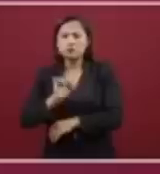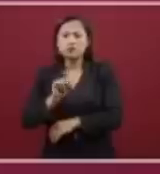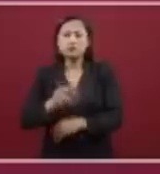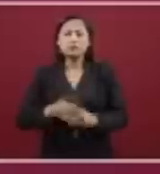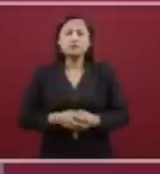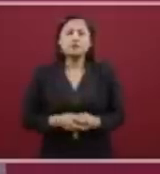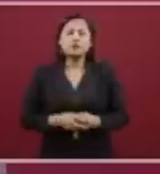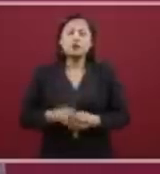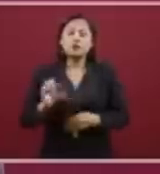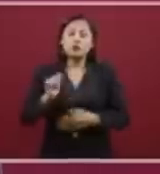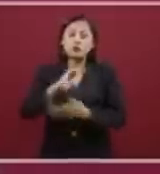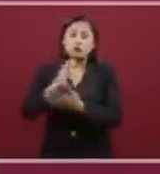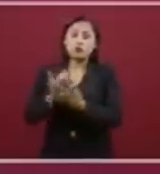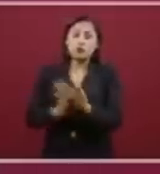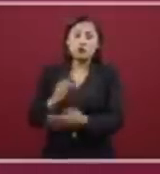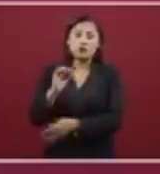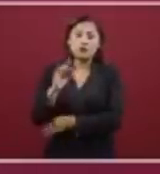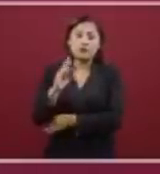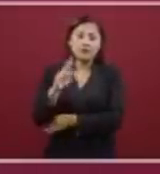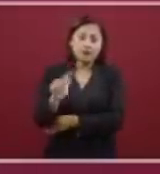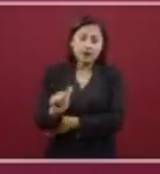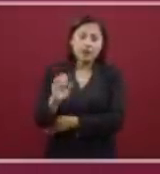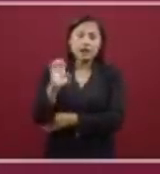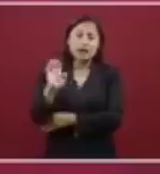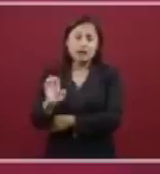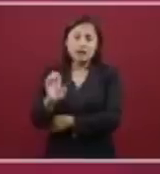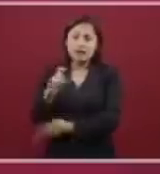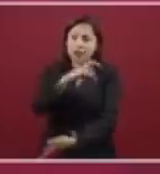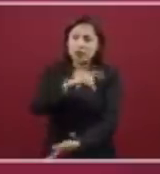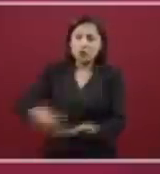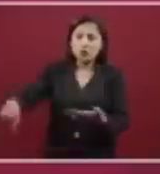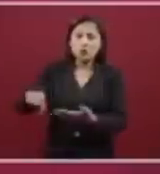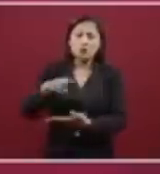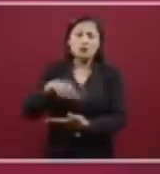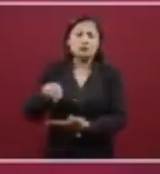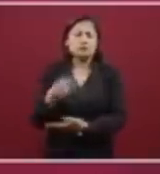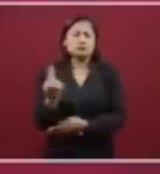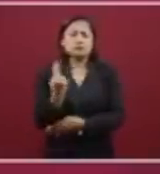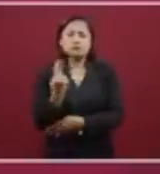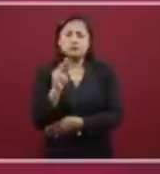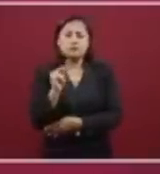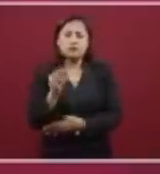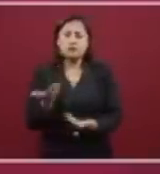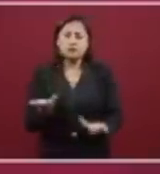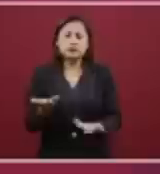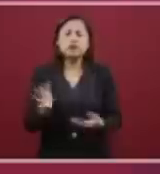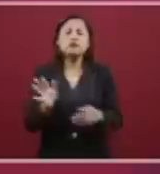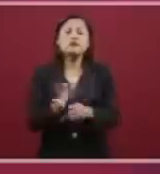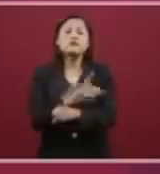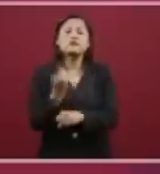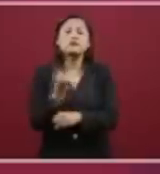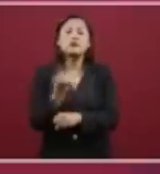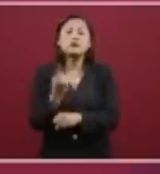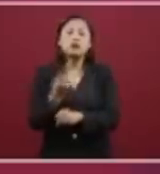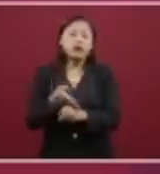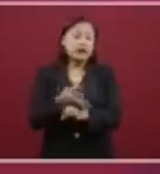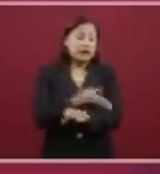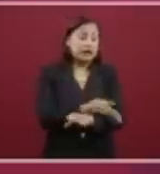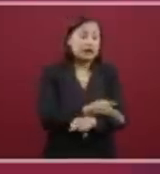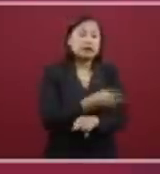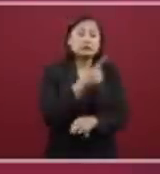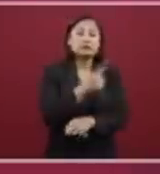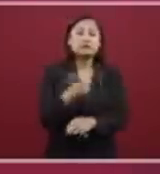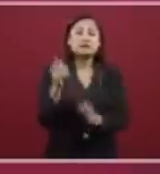fue una inyección de capital innecesaria en ese momento pues se tenían más de 100 mil millones